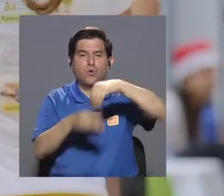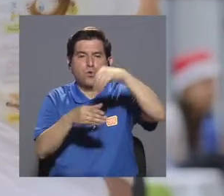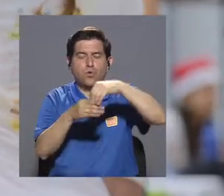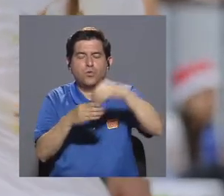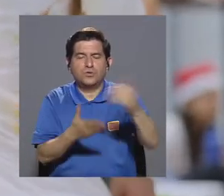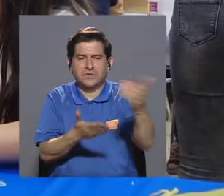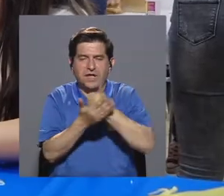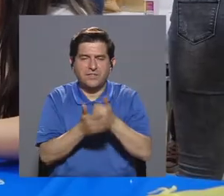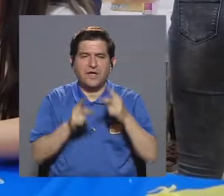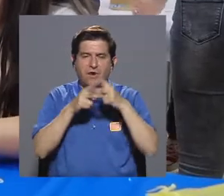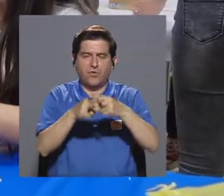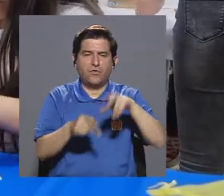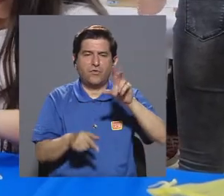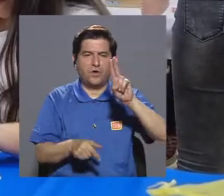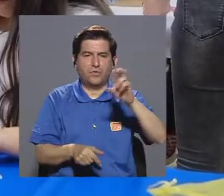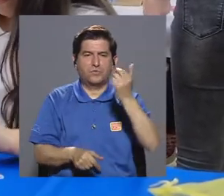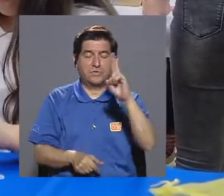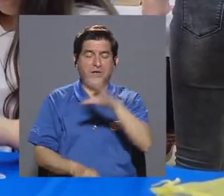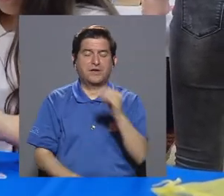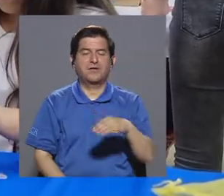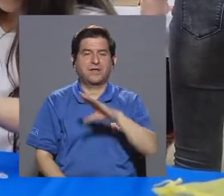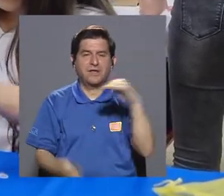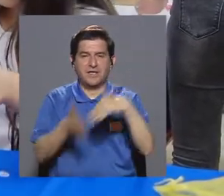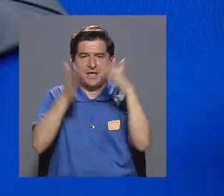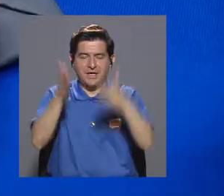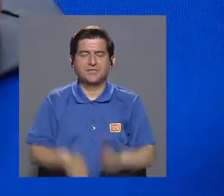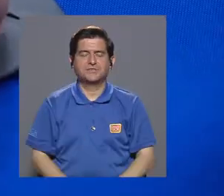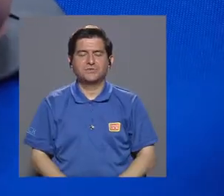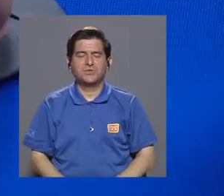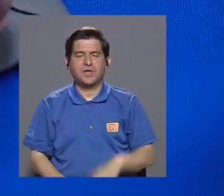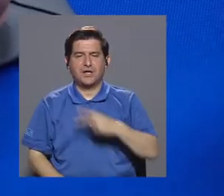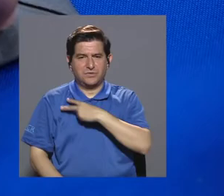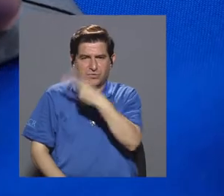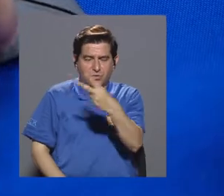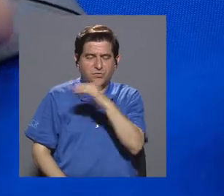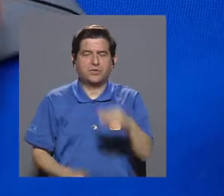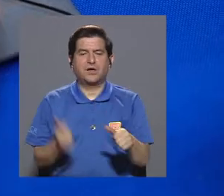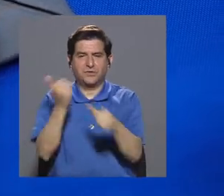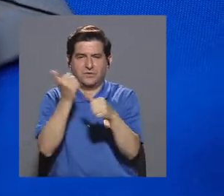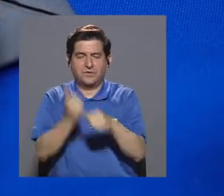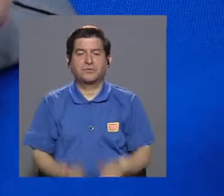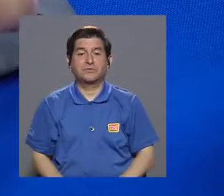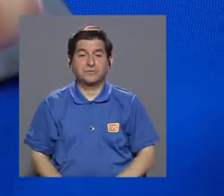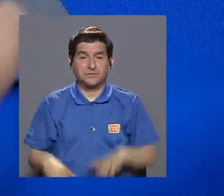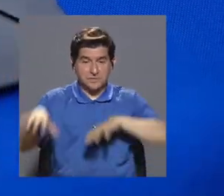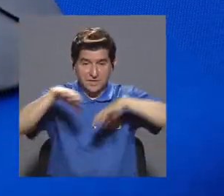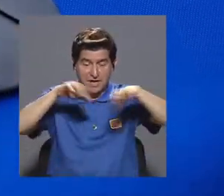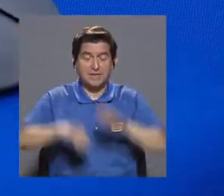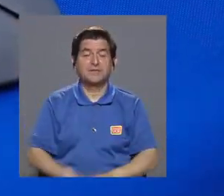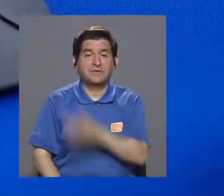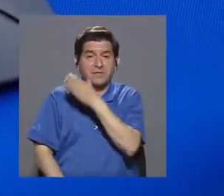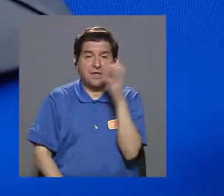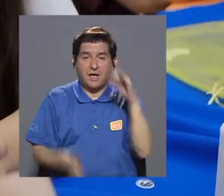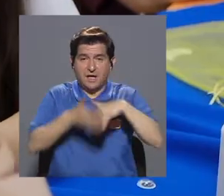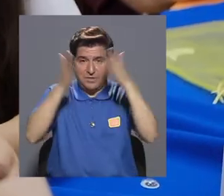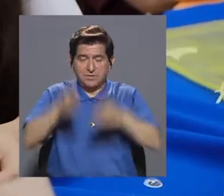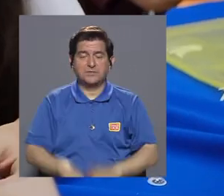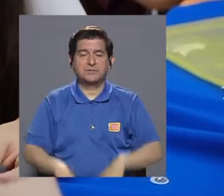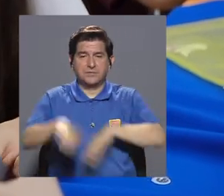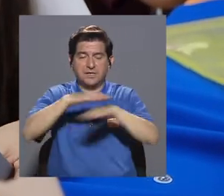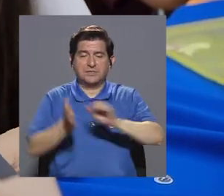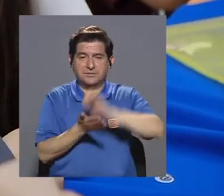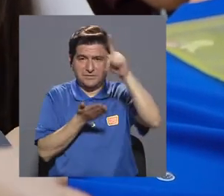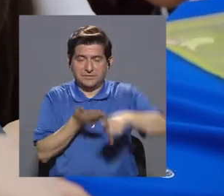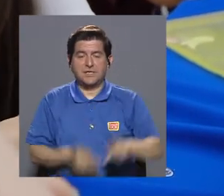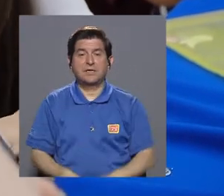de la UCR y de estudiantes asistentes o voluntarios. El evento se realizó en el comedor estudiantil en la sede Rodrigo Facio y contó con